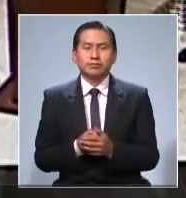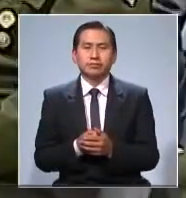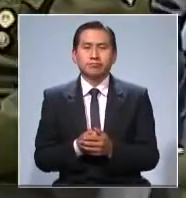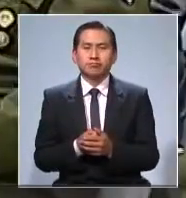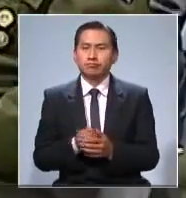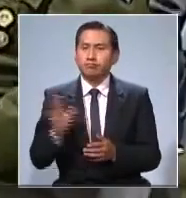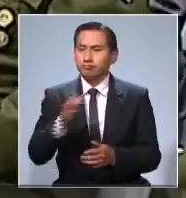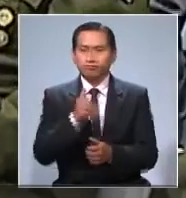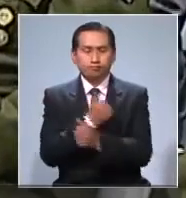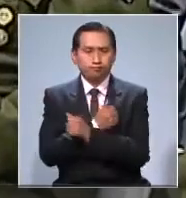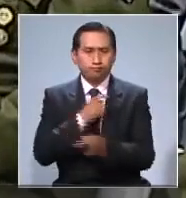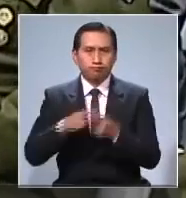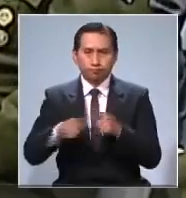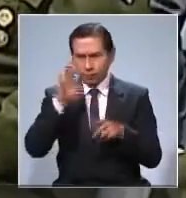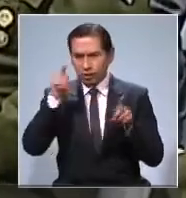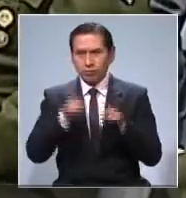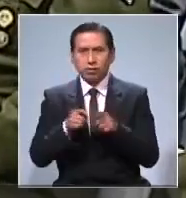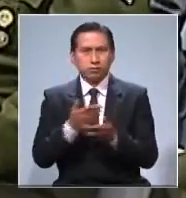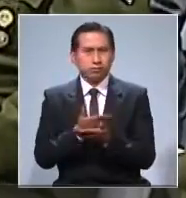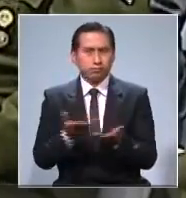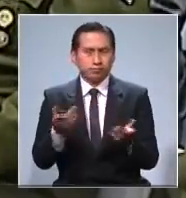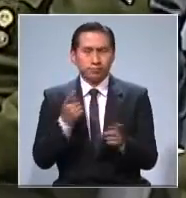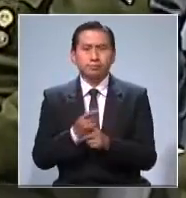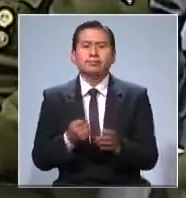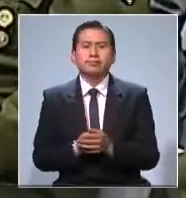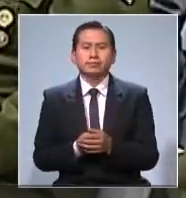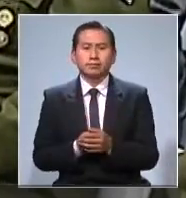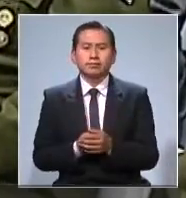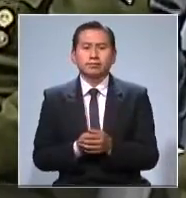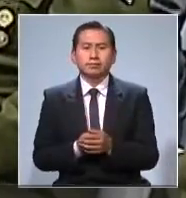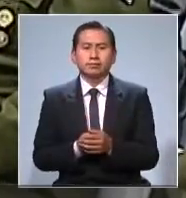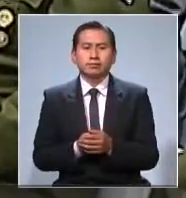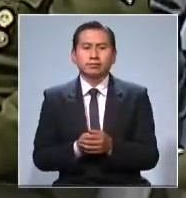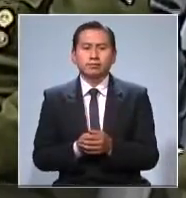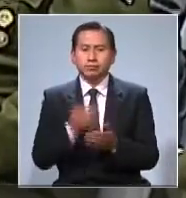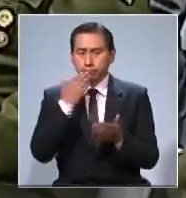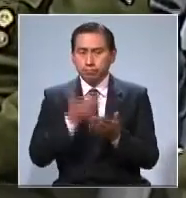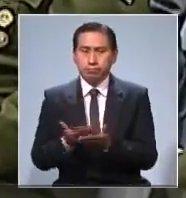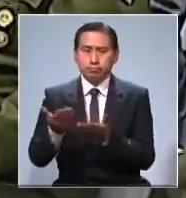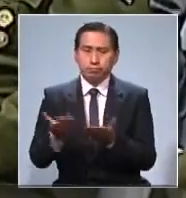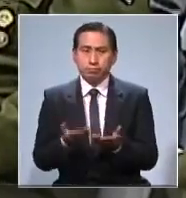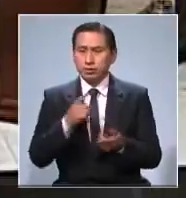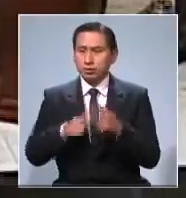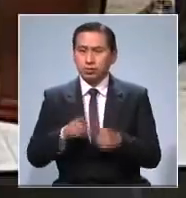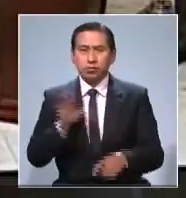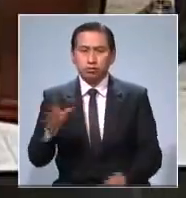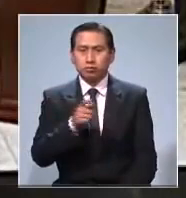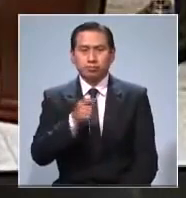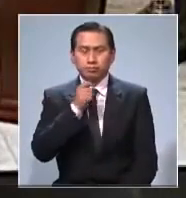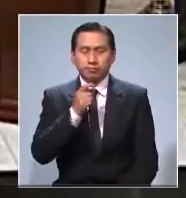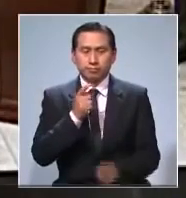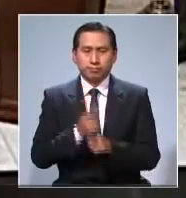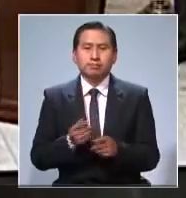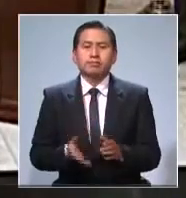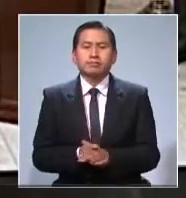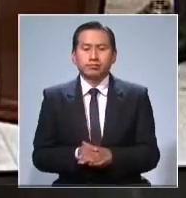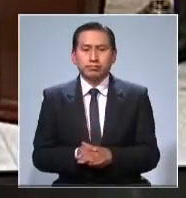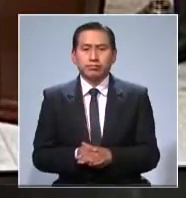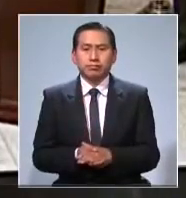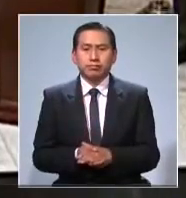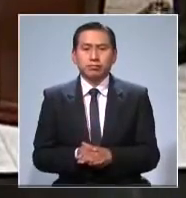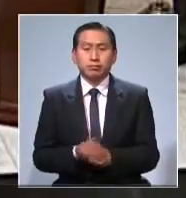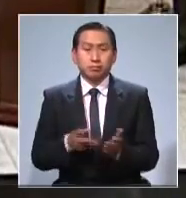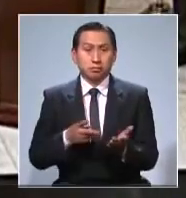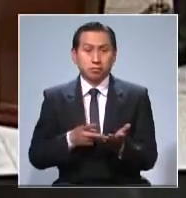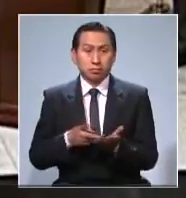queridos camaradas, queridos hermanos, muy bienvenidos, amigos de la prensa. En